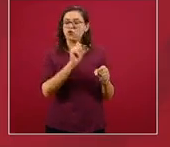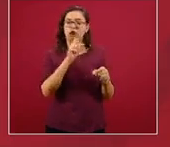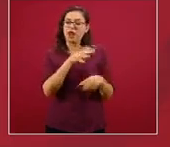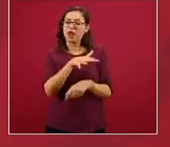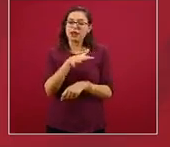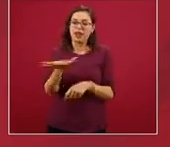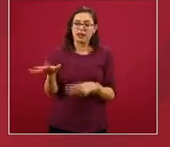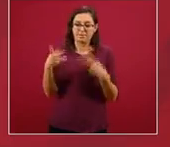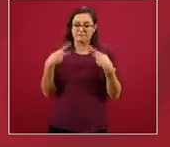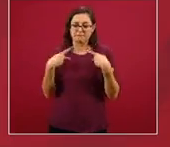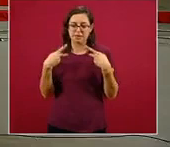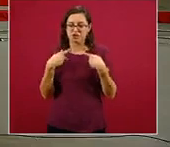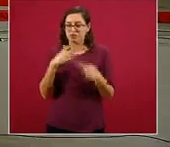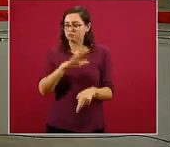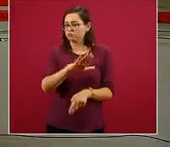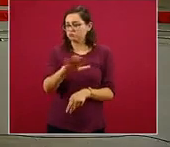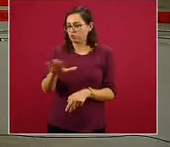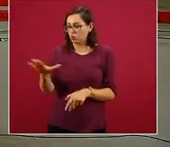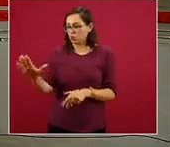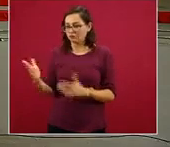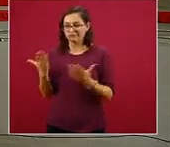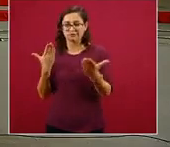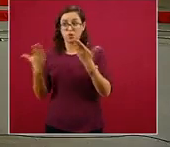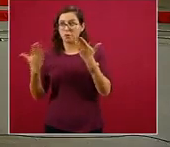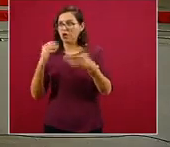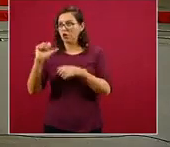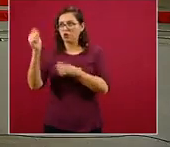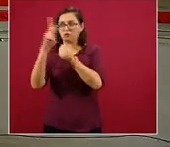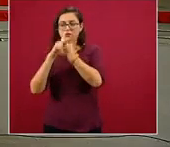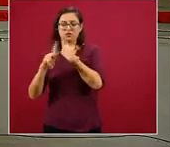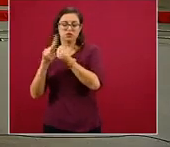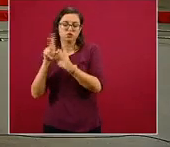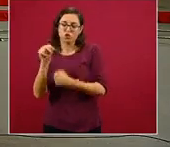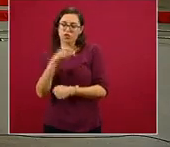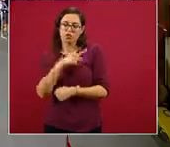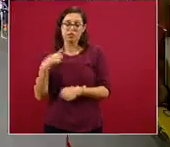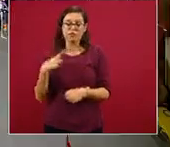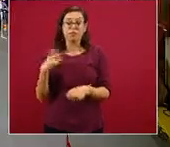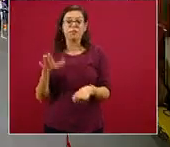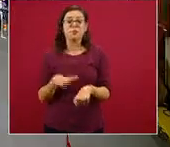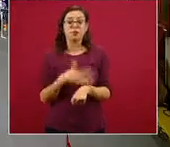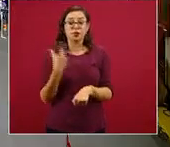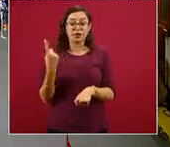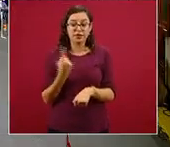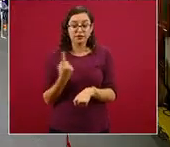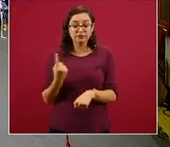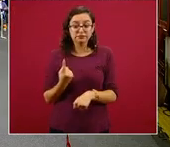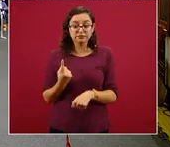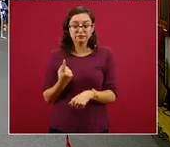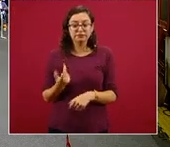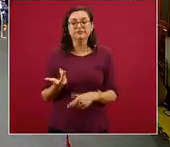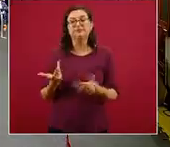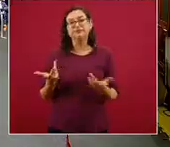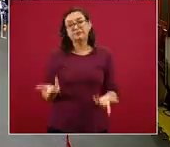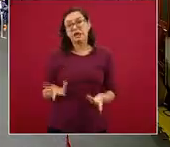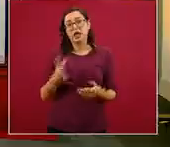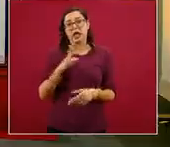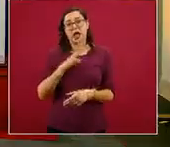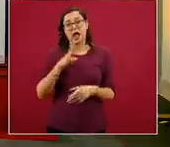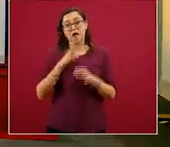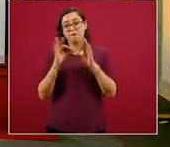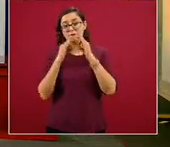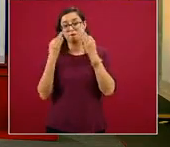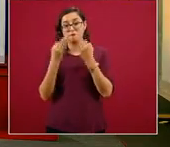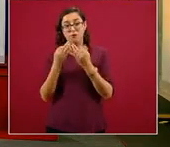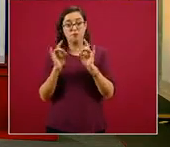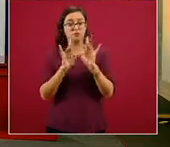en la mortalidad que se tiene en la población en general. Y esto tiene que ver precisamente por diferentes factores. Tiene que